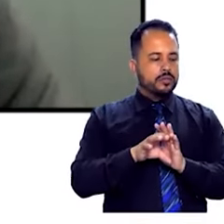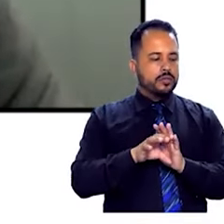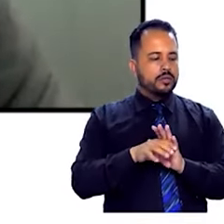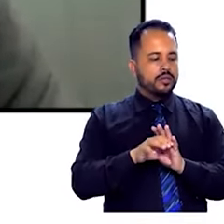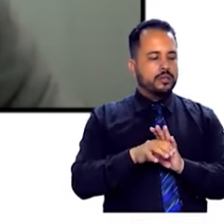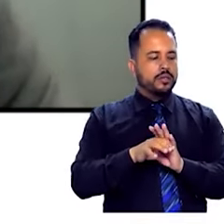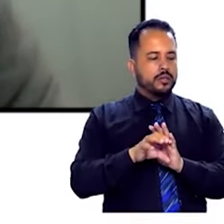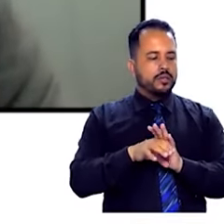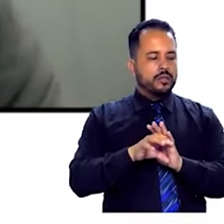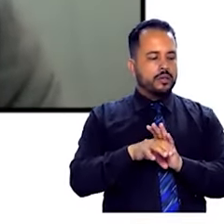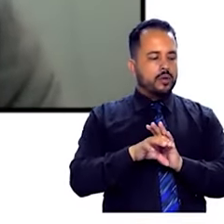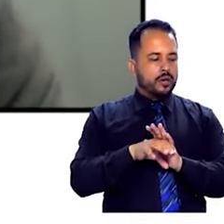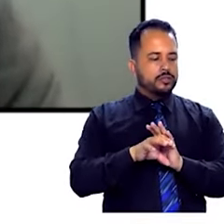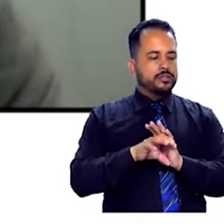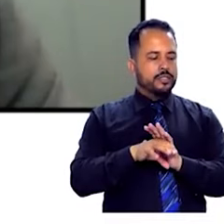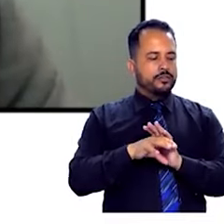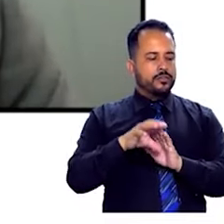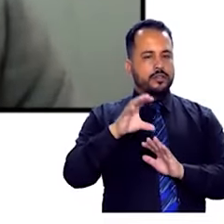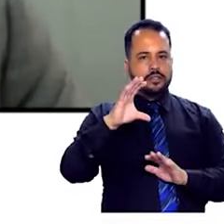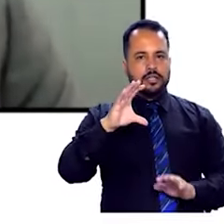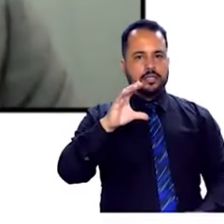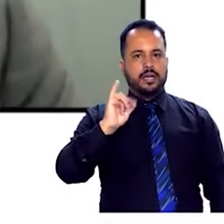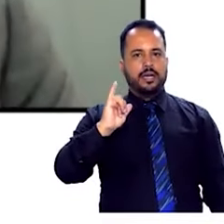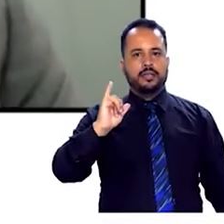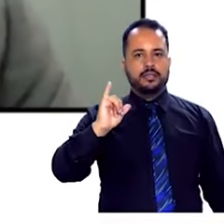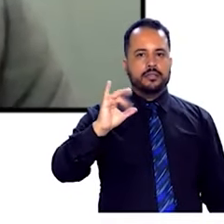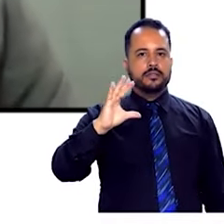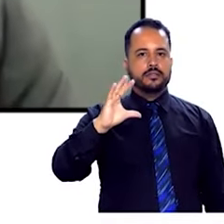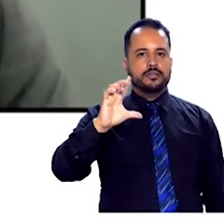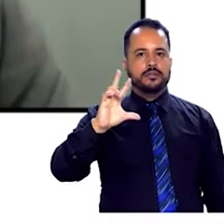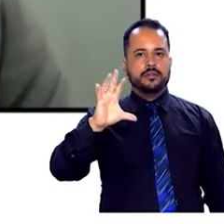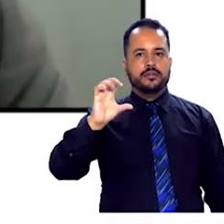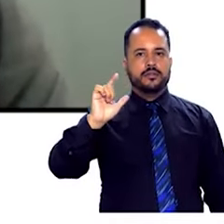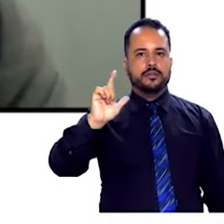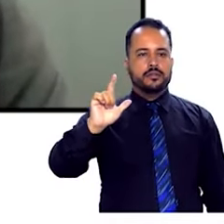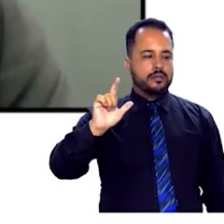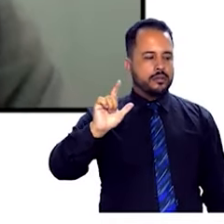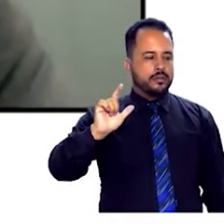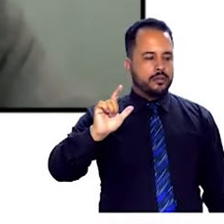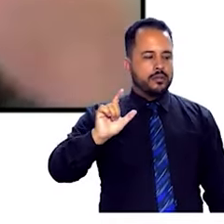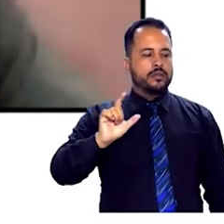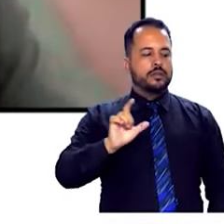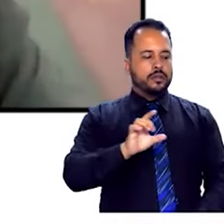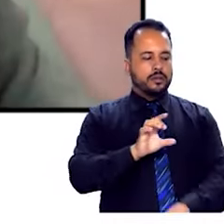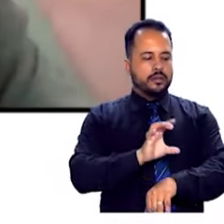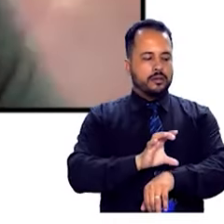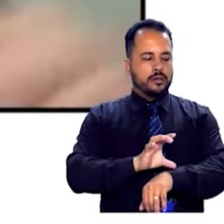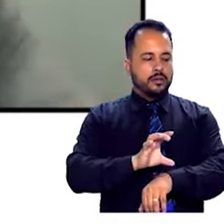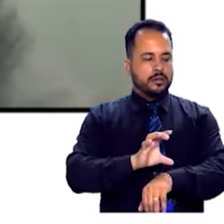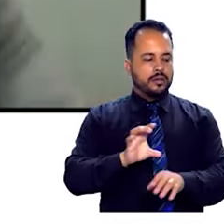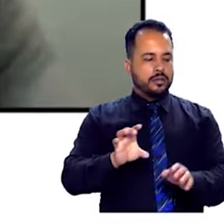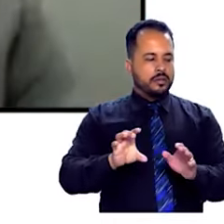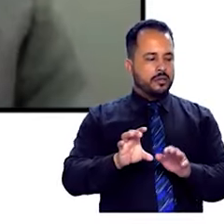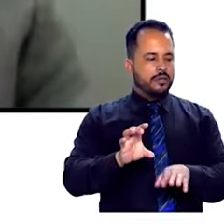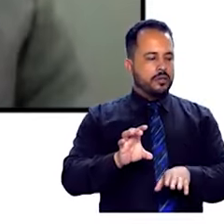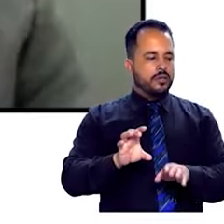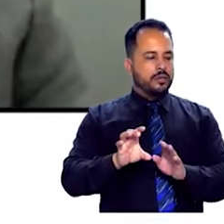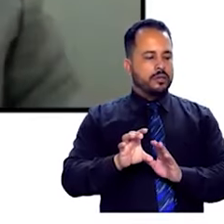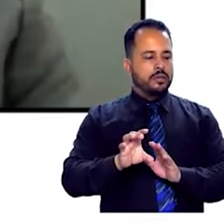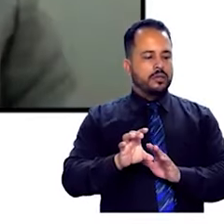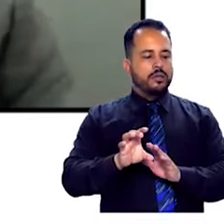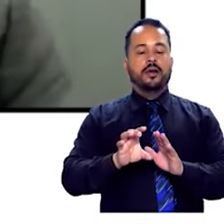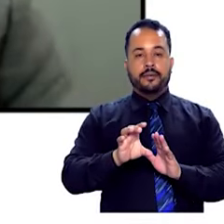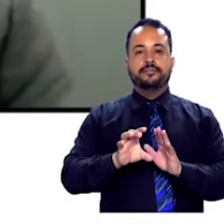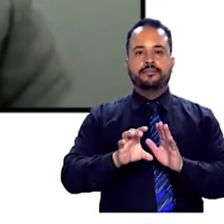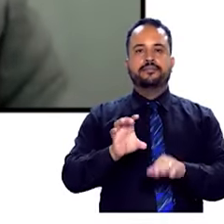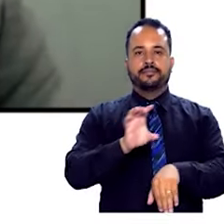de rechazar Sin expri que la cita del artículo es decir sin motivación alguna sal la cita